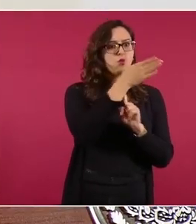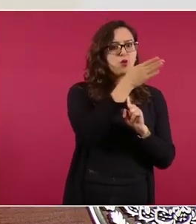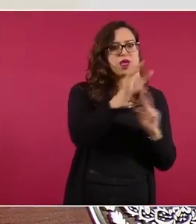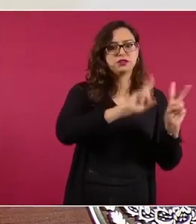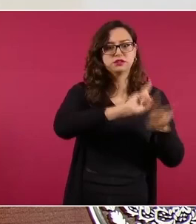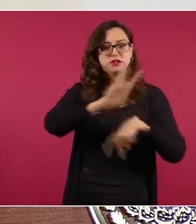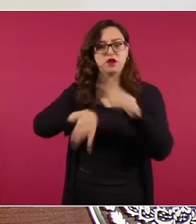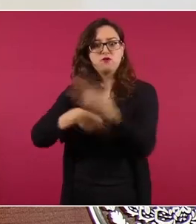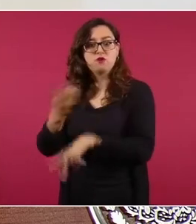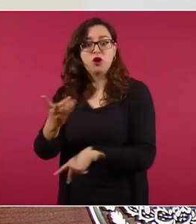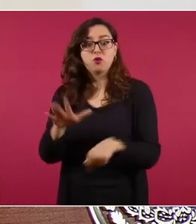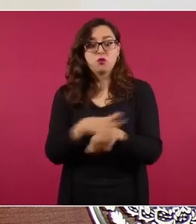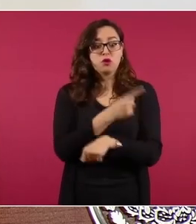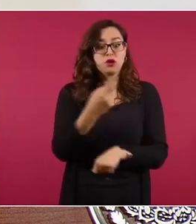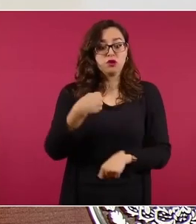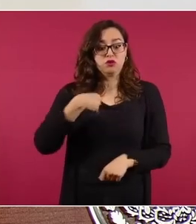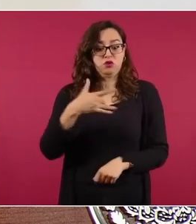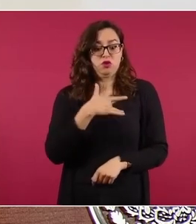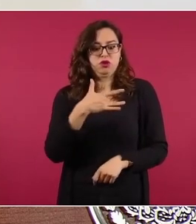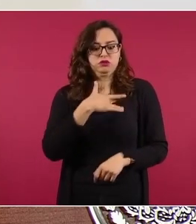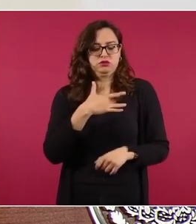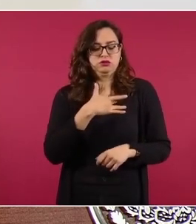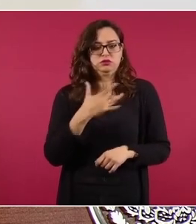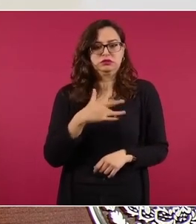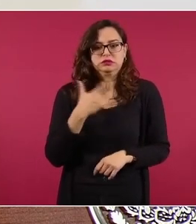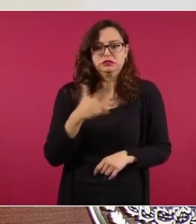un riesgo de infarto